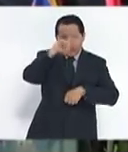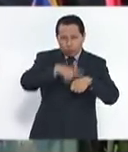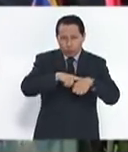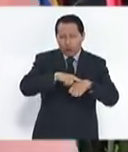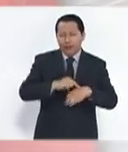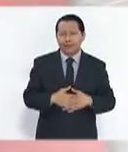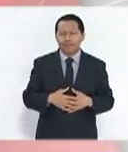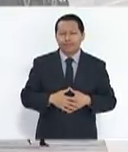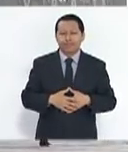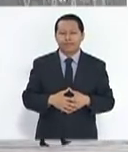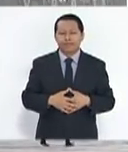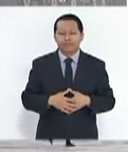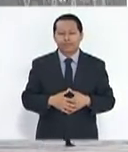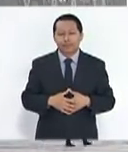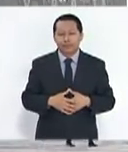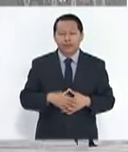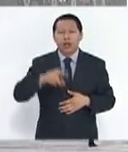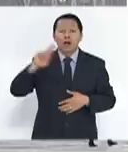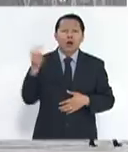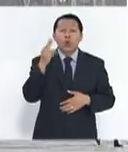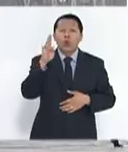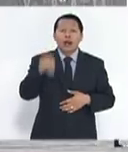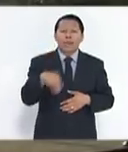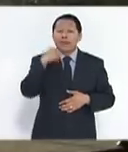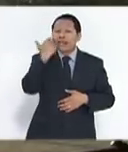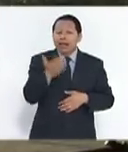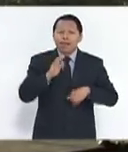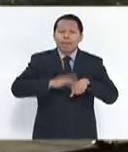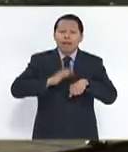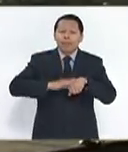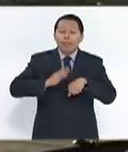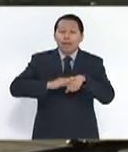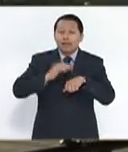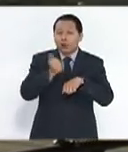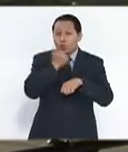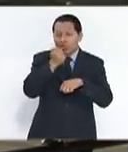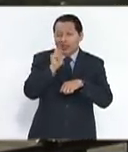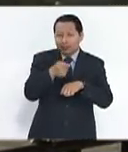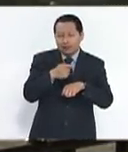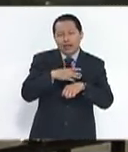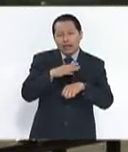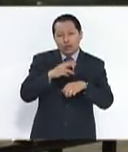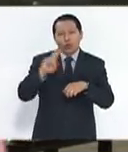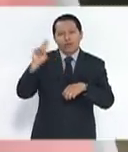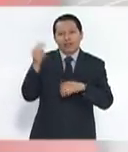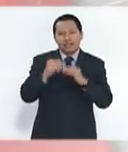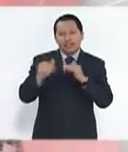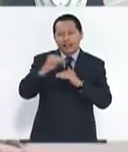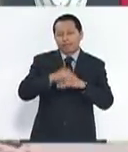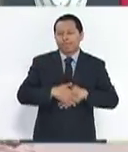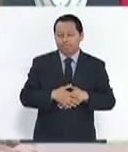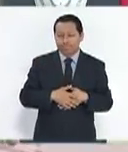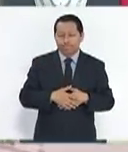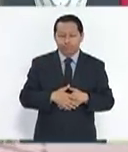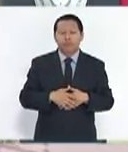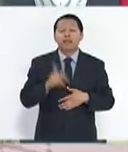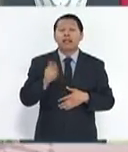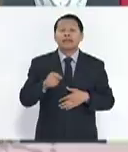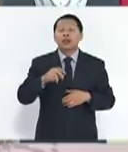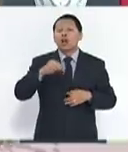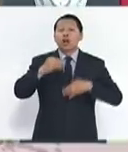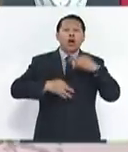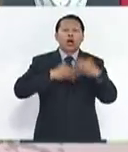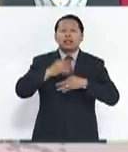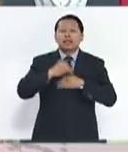Cultura. La UNAM busca aumentar la matrícula en el nivel de educación superior. En